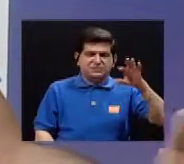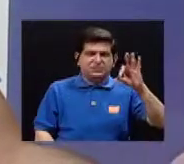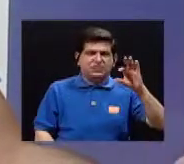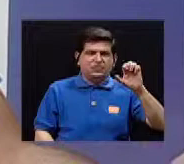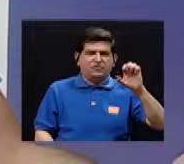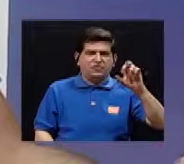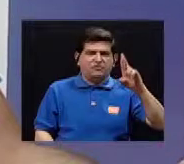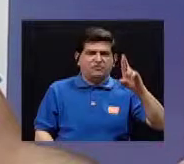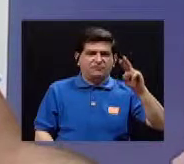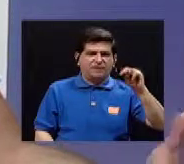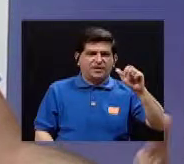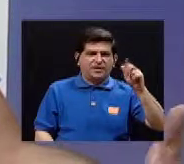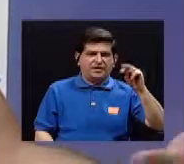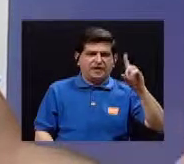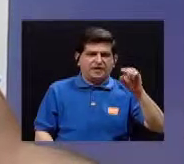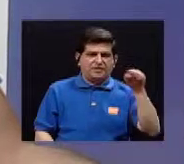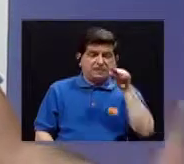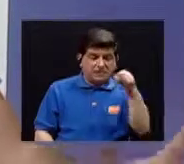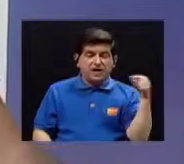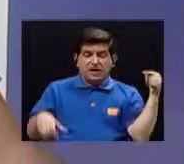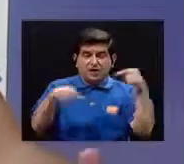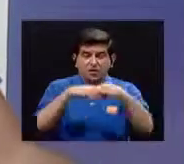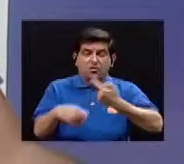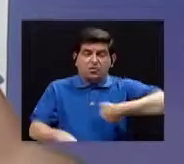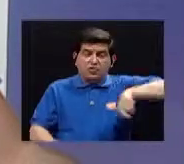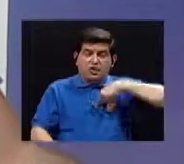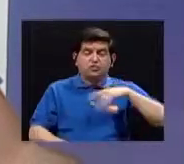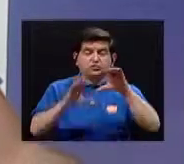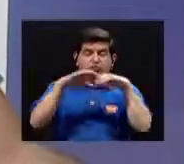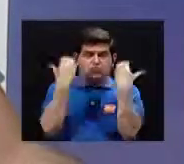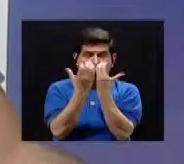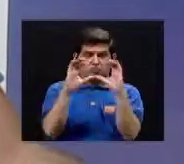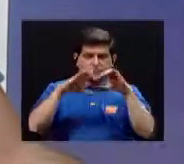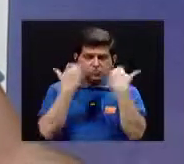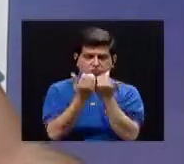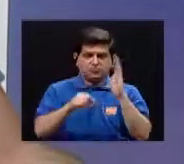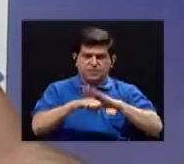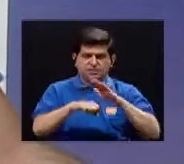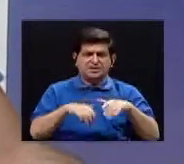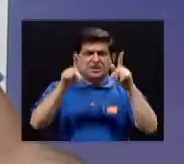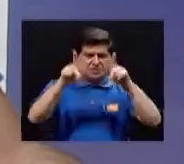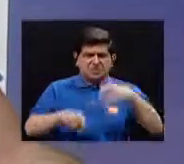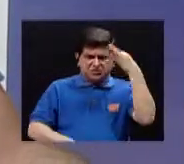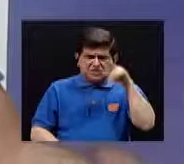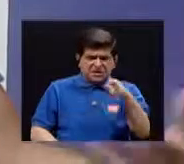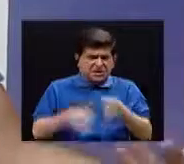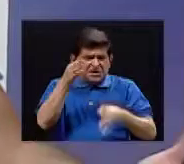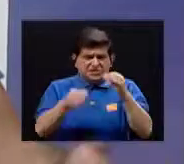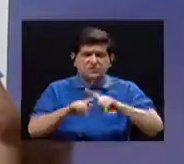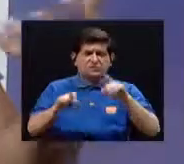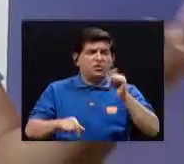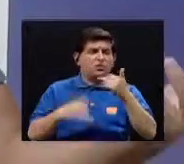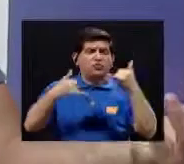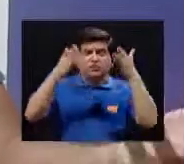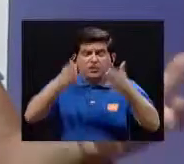porque igual bueno pastor mete el gol que nos clasifica y todo hay mucha gente que siente que en injusticia ahí pero también tenemos otros jugadores que dicen